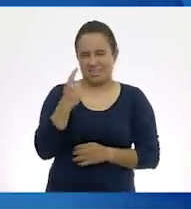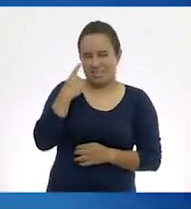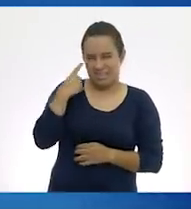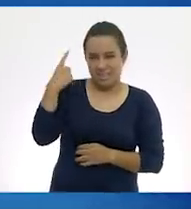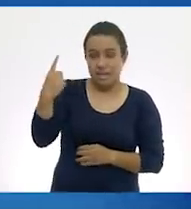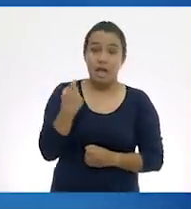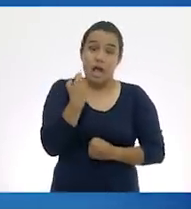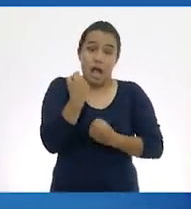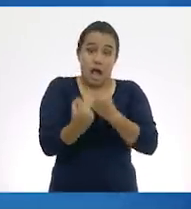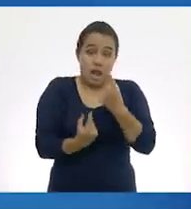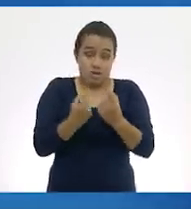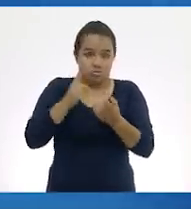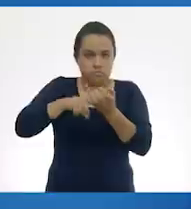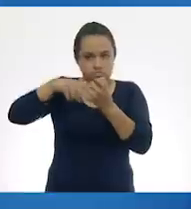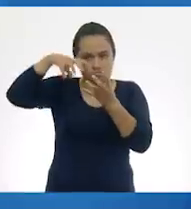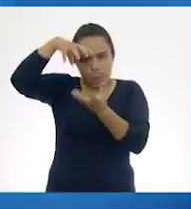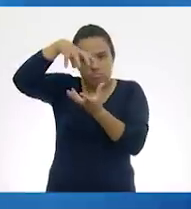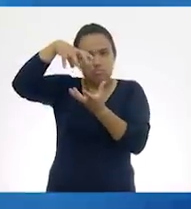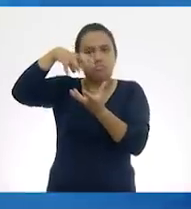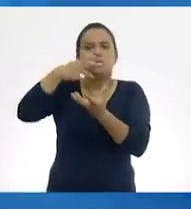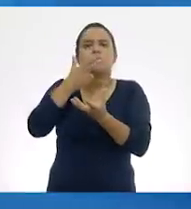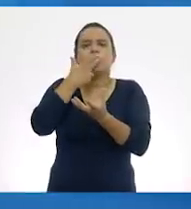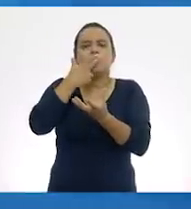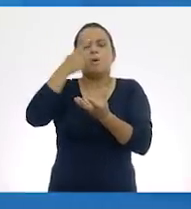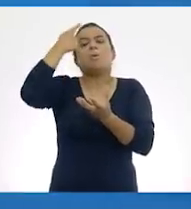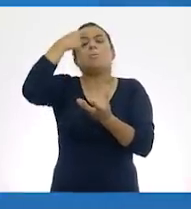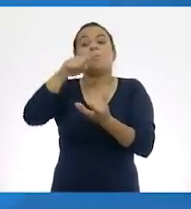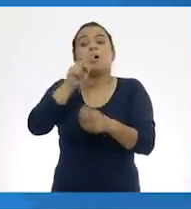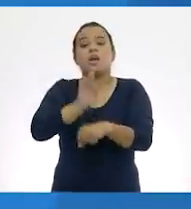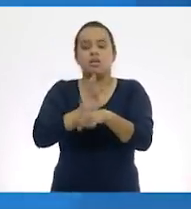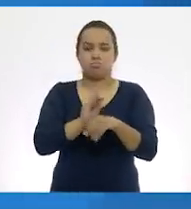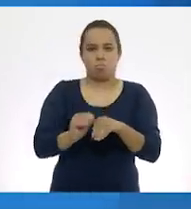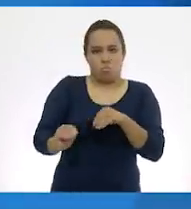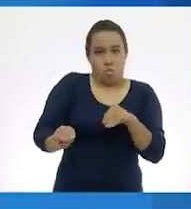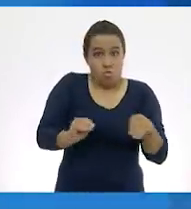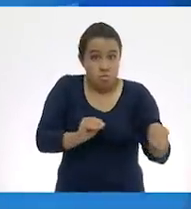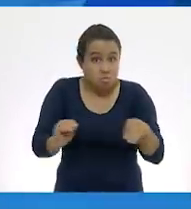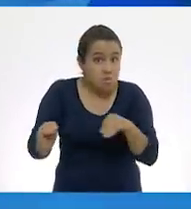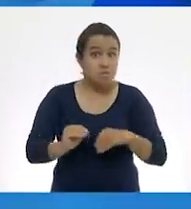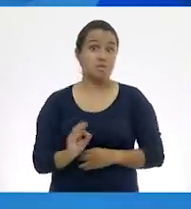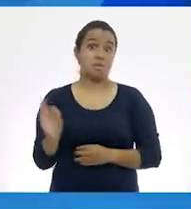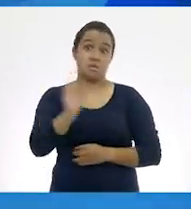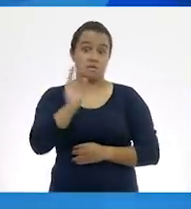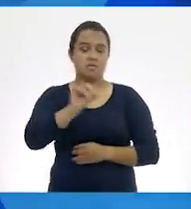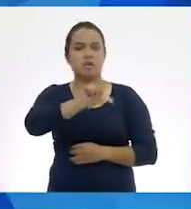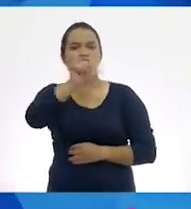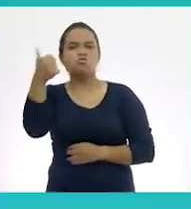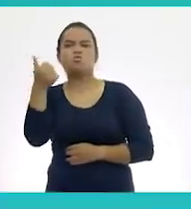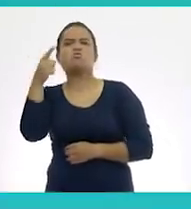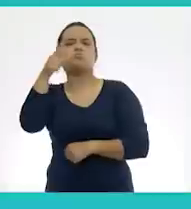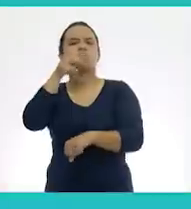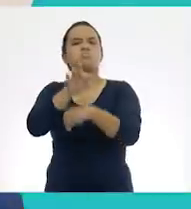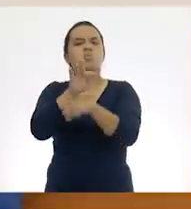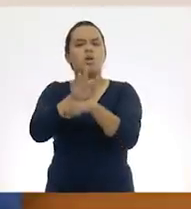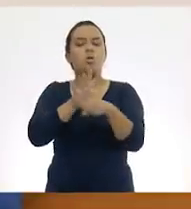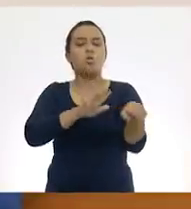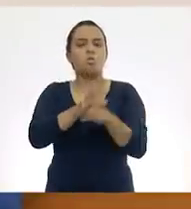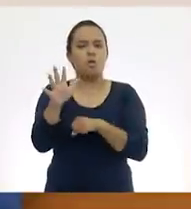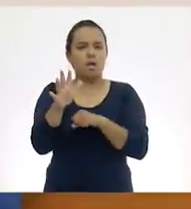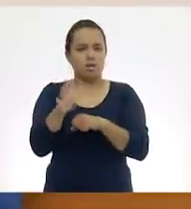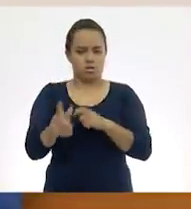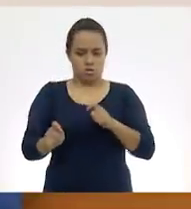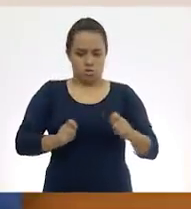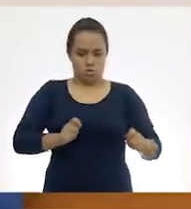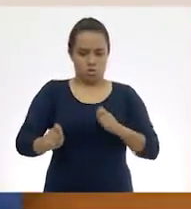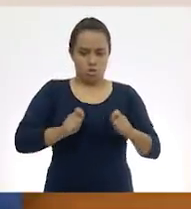vimos, alguna parte nos ayude con los movimientos. Otra parte nos apoye con la regulación